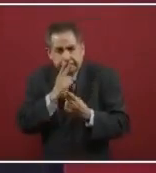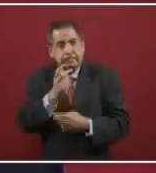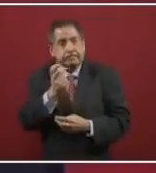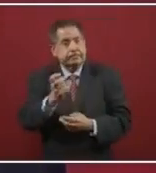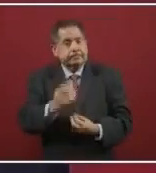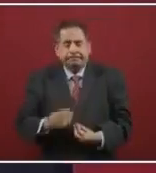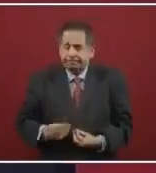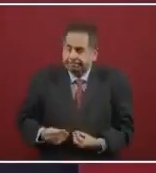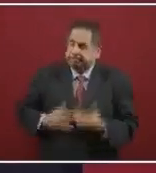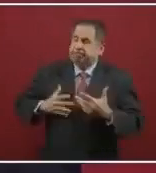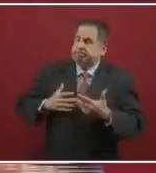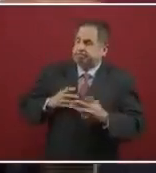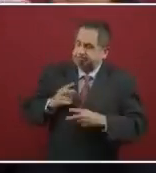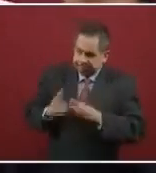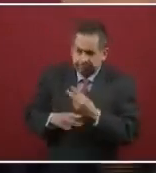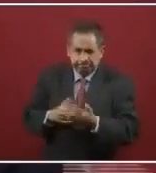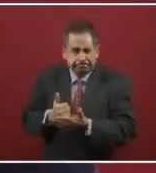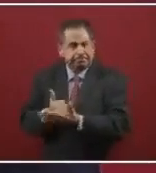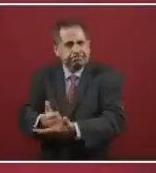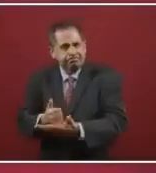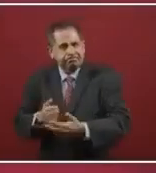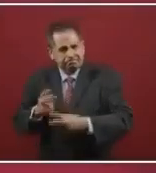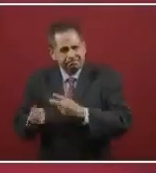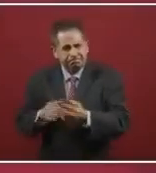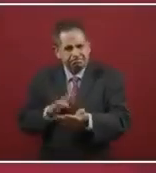impulsa para